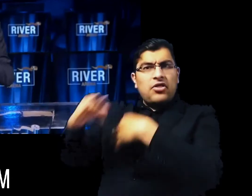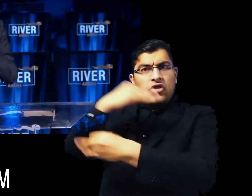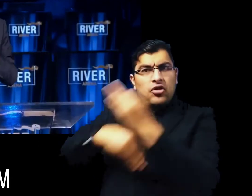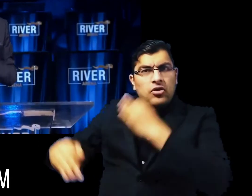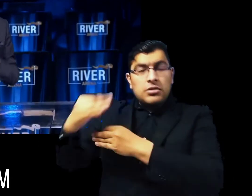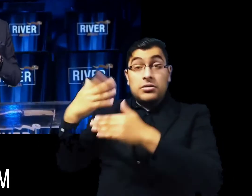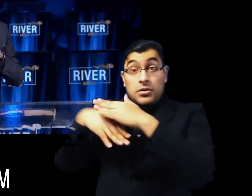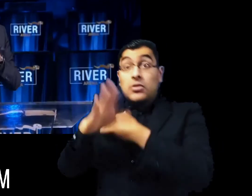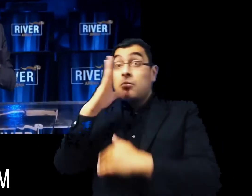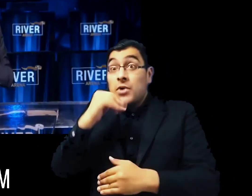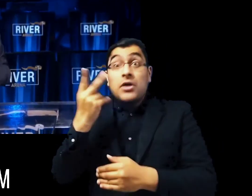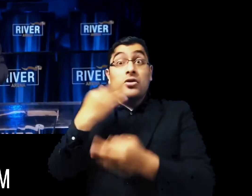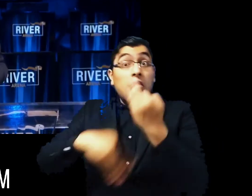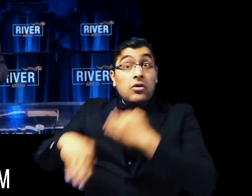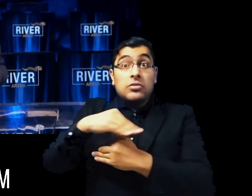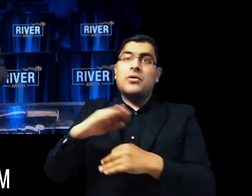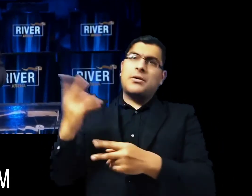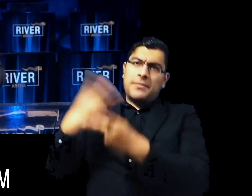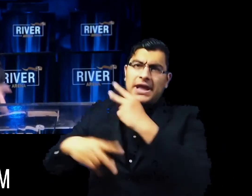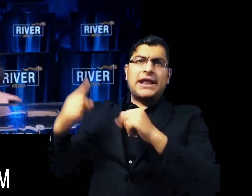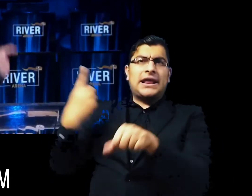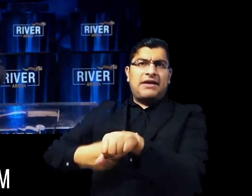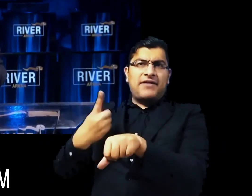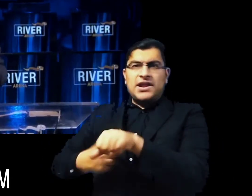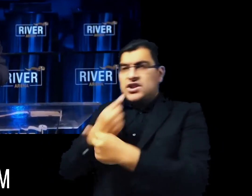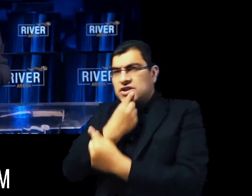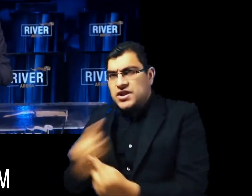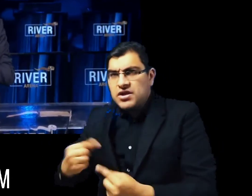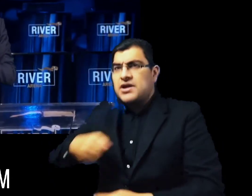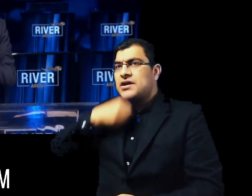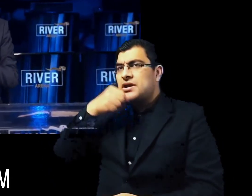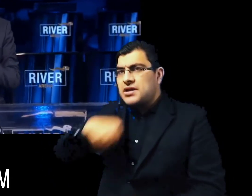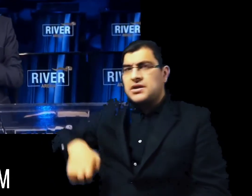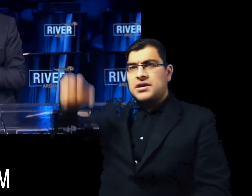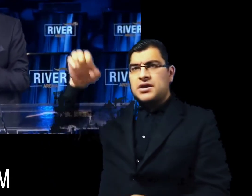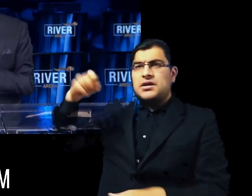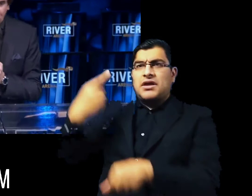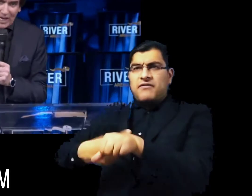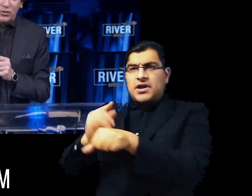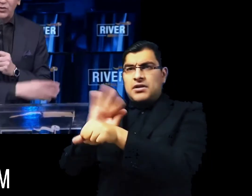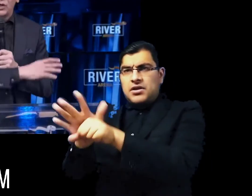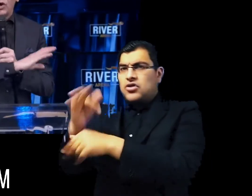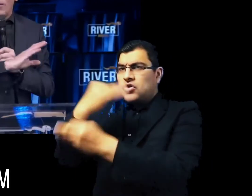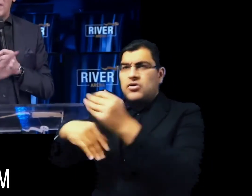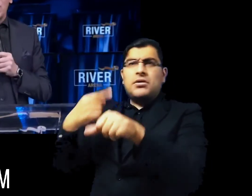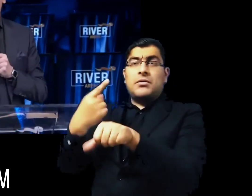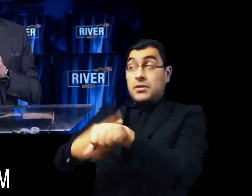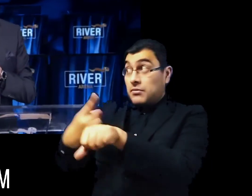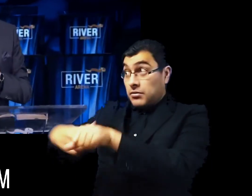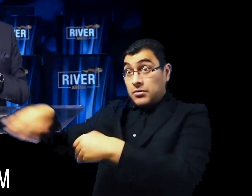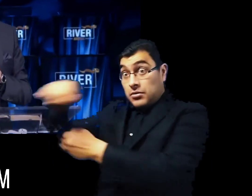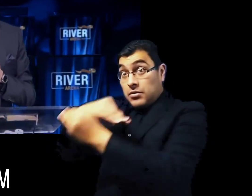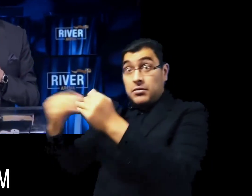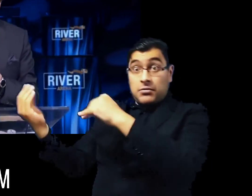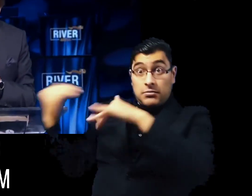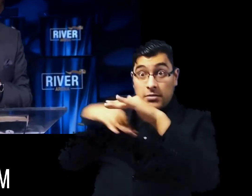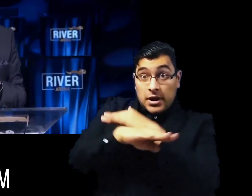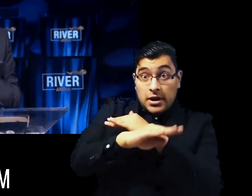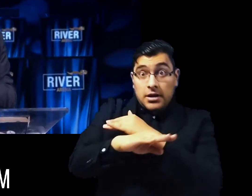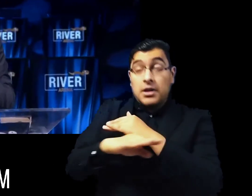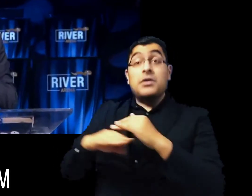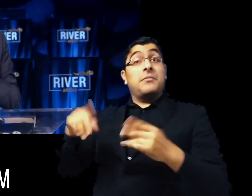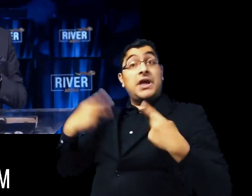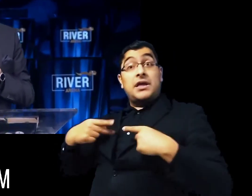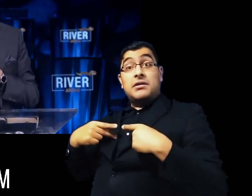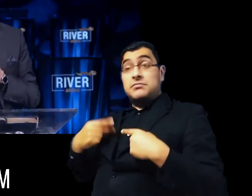pueden entrar todos, entrarán los enfermos, entrarán niños, ancianos, infectados y los sanos con miedo que se queden afuera. Pero este